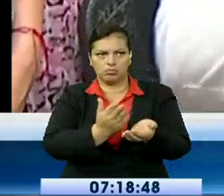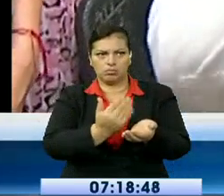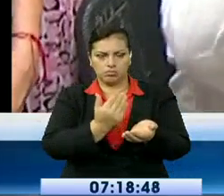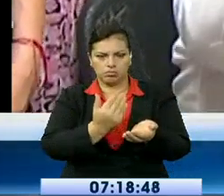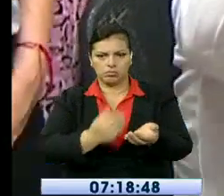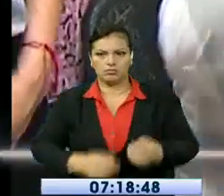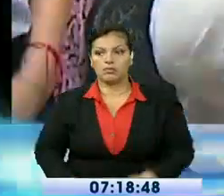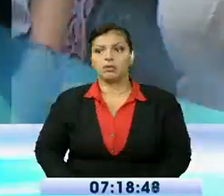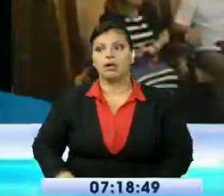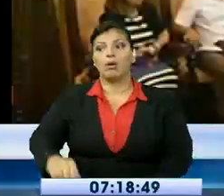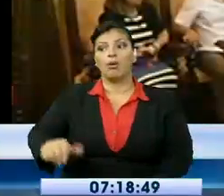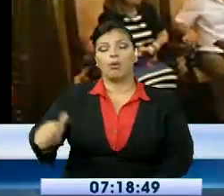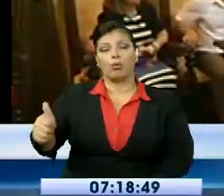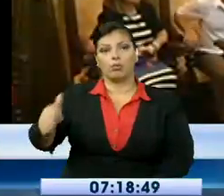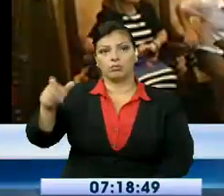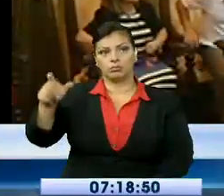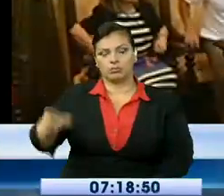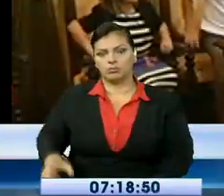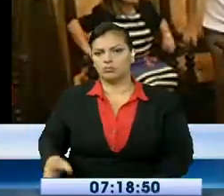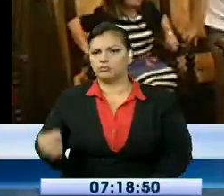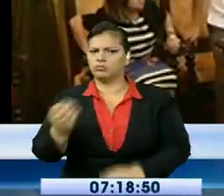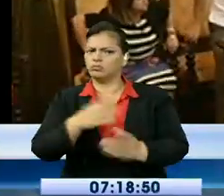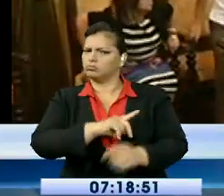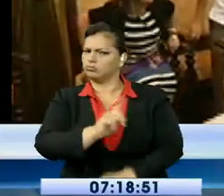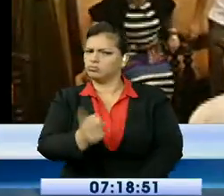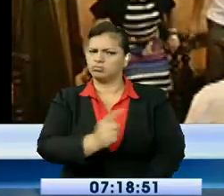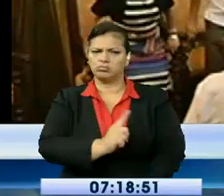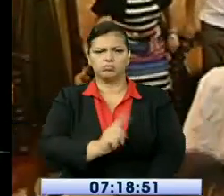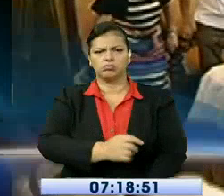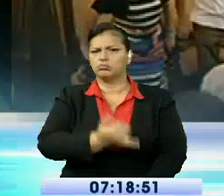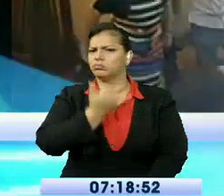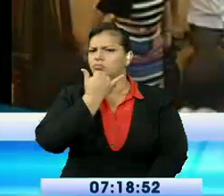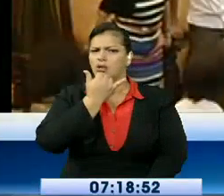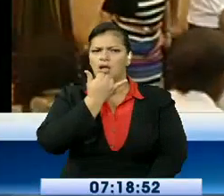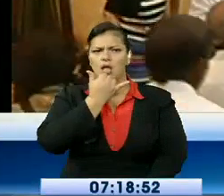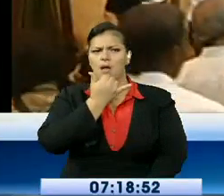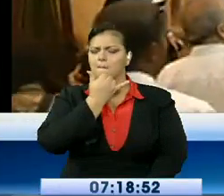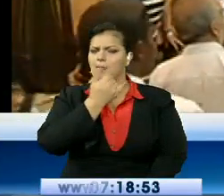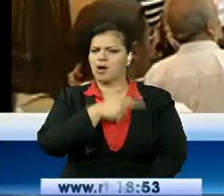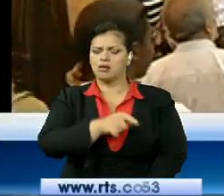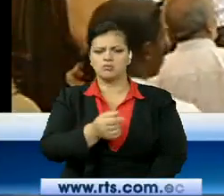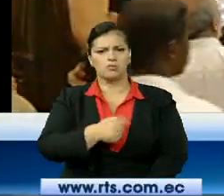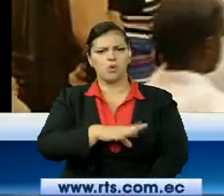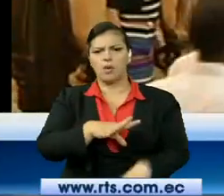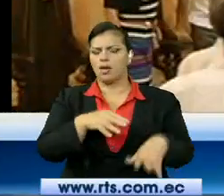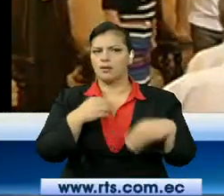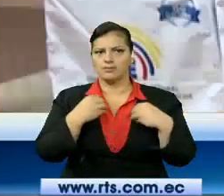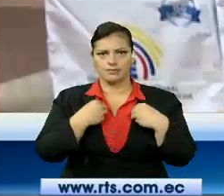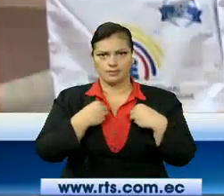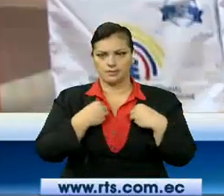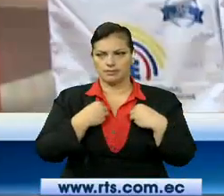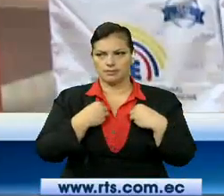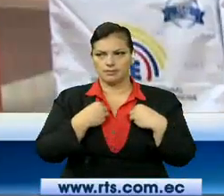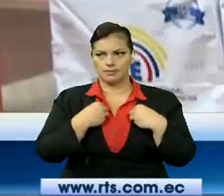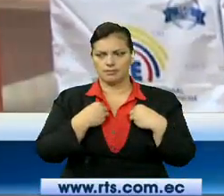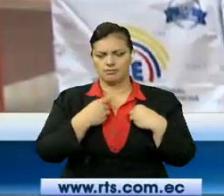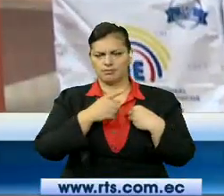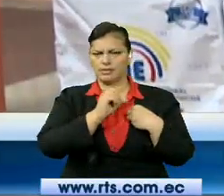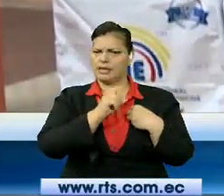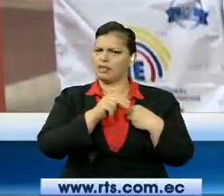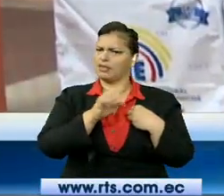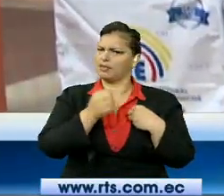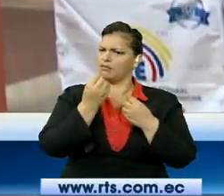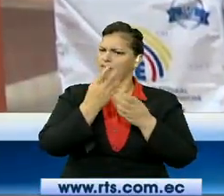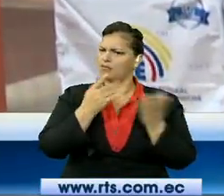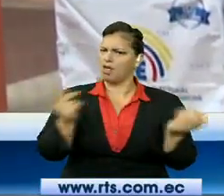contrasta, estableciendo diferencias con el resultado que ha dado el CNE. Aseguró que este evento